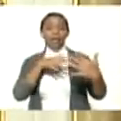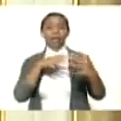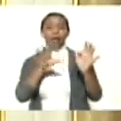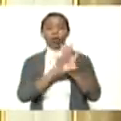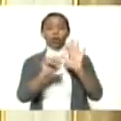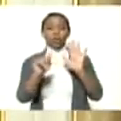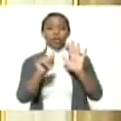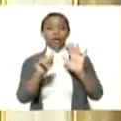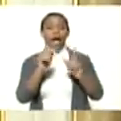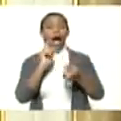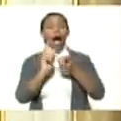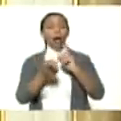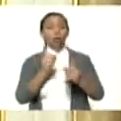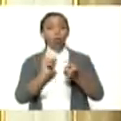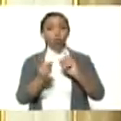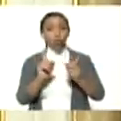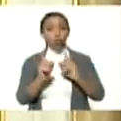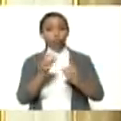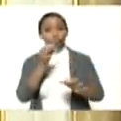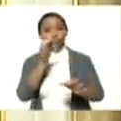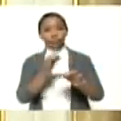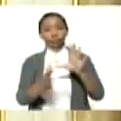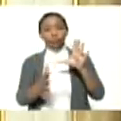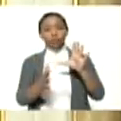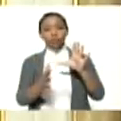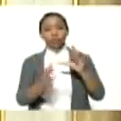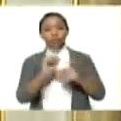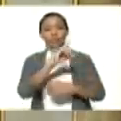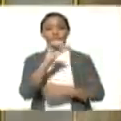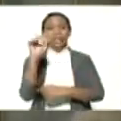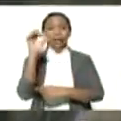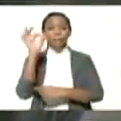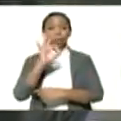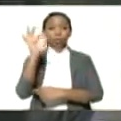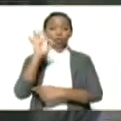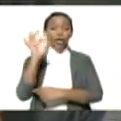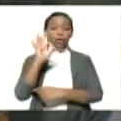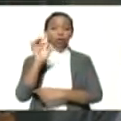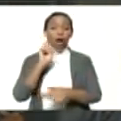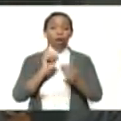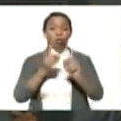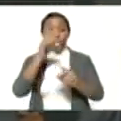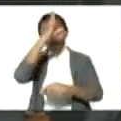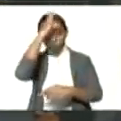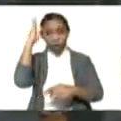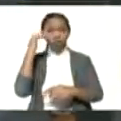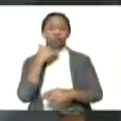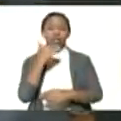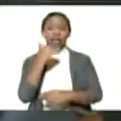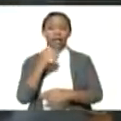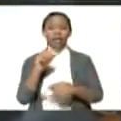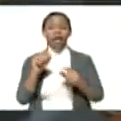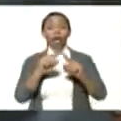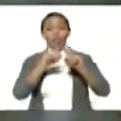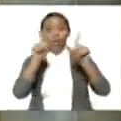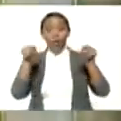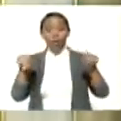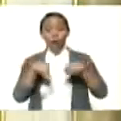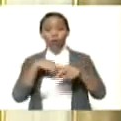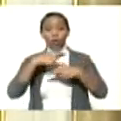salvo excepciones, casi un 100%, ¿verdad, Diosdado?, de cuadros